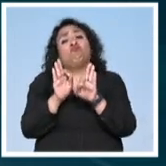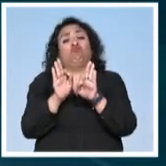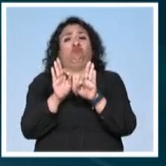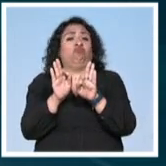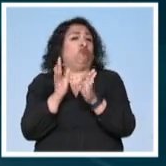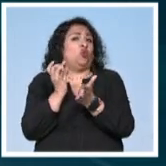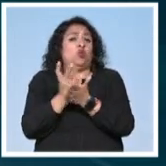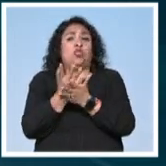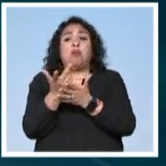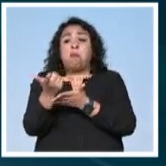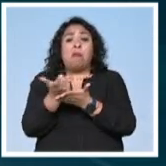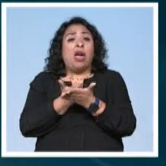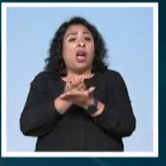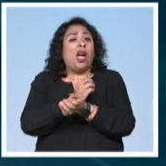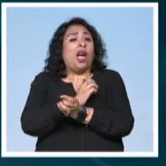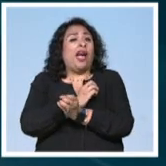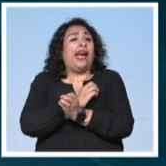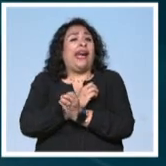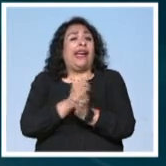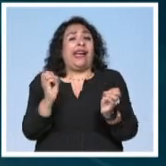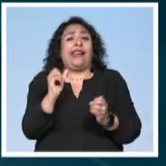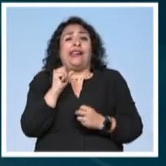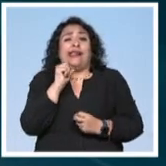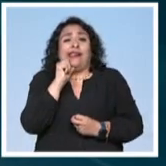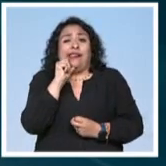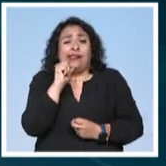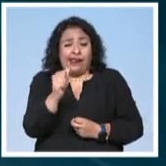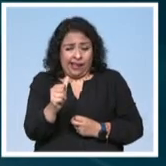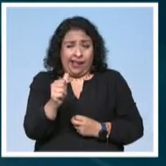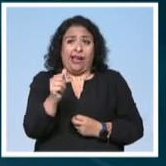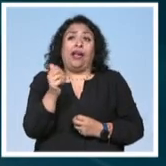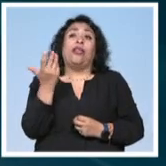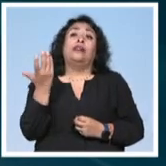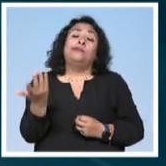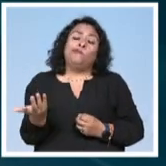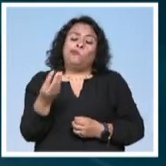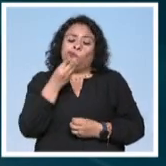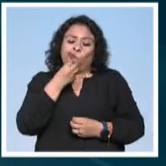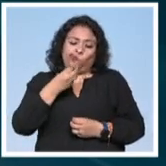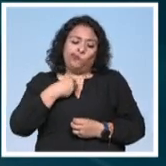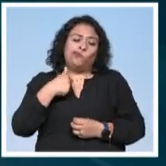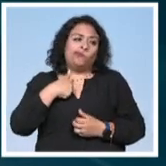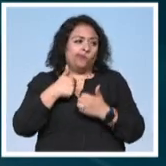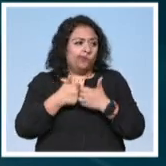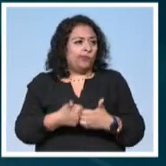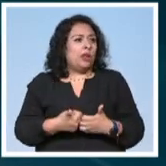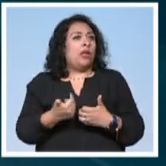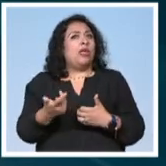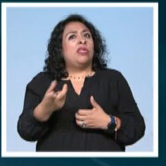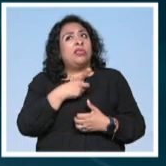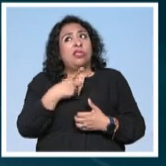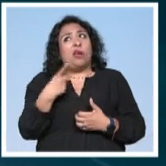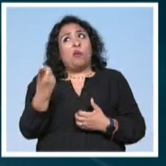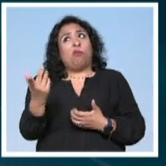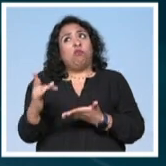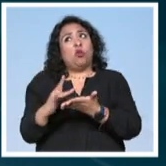hogar, sin recibir ningún tipo de retribución económica, la que las condena, por supuesto, a un mundo de dependencia.